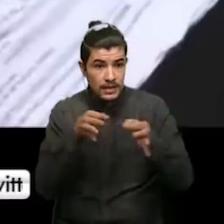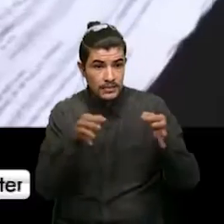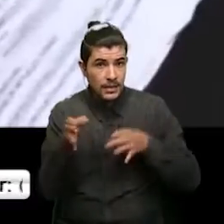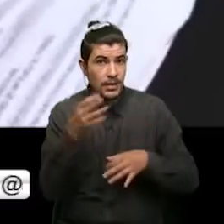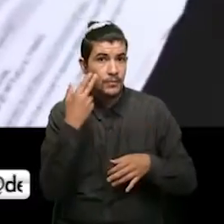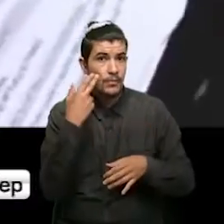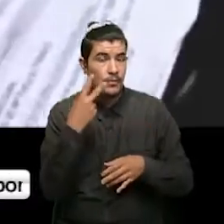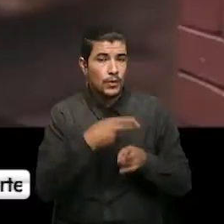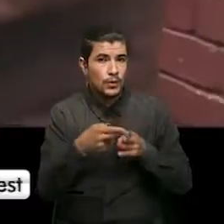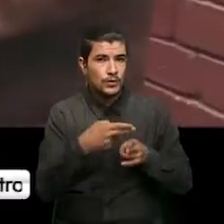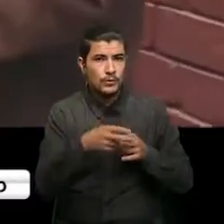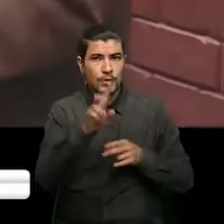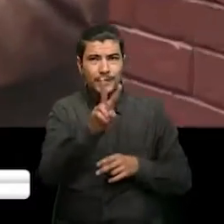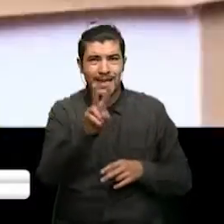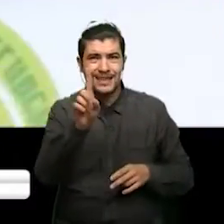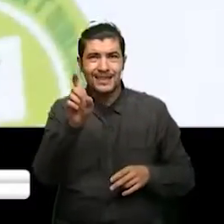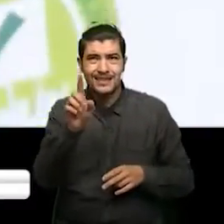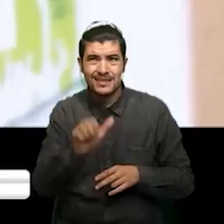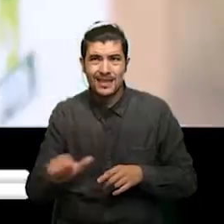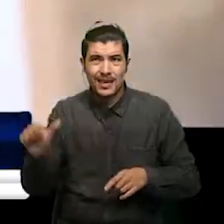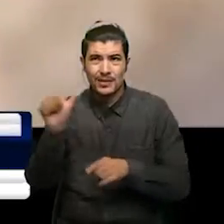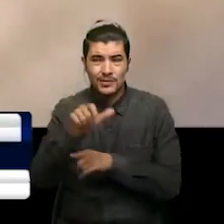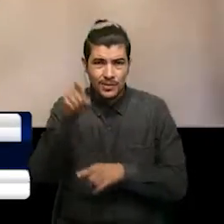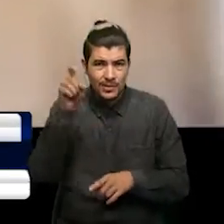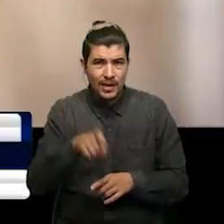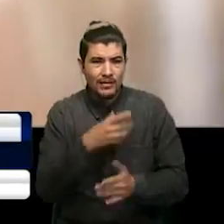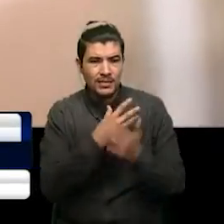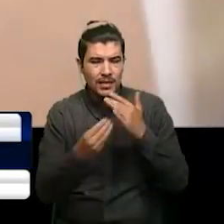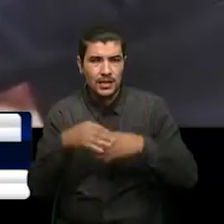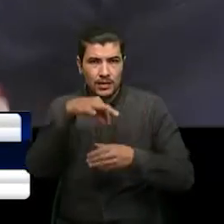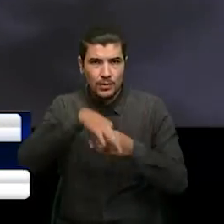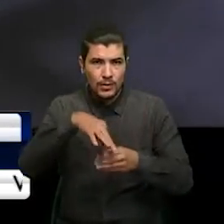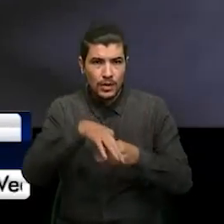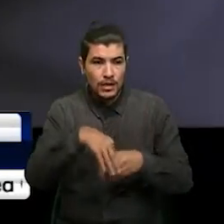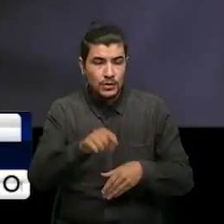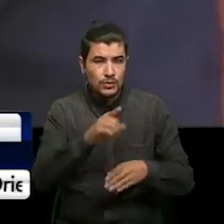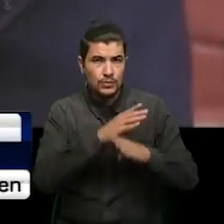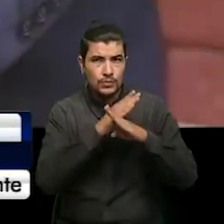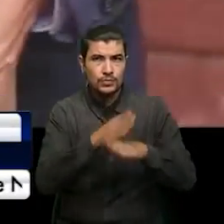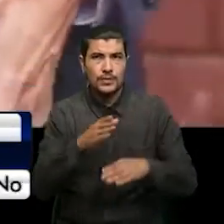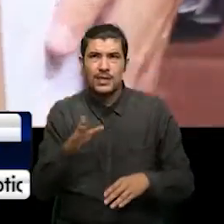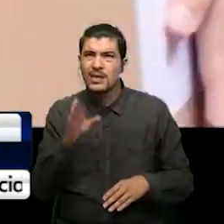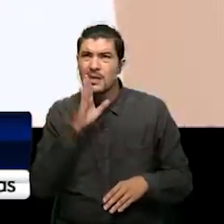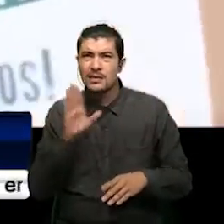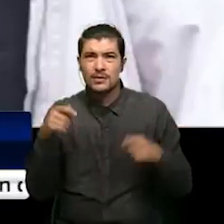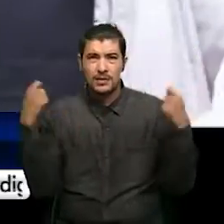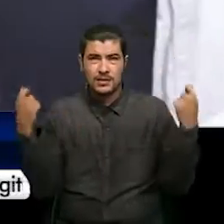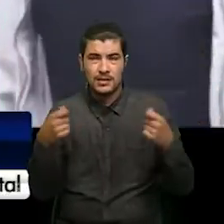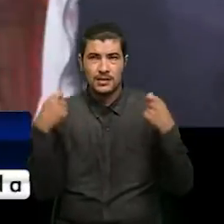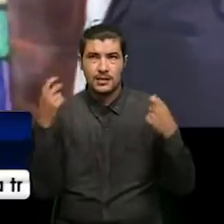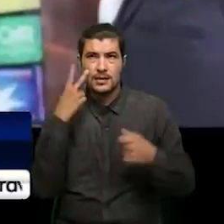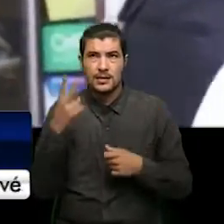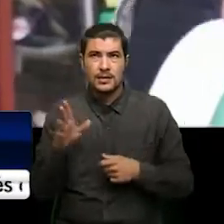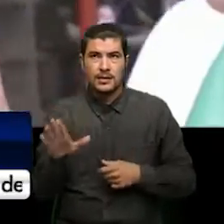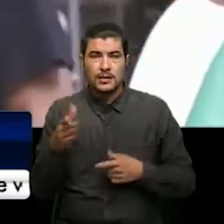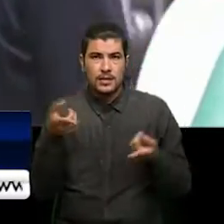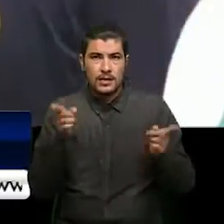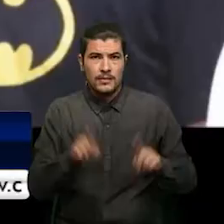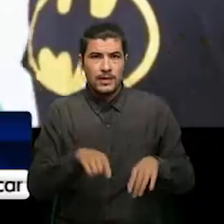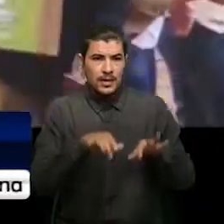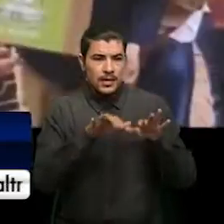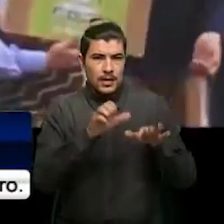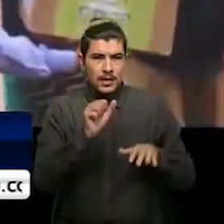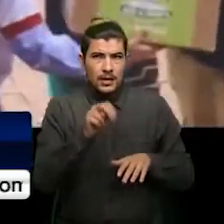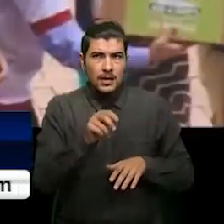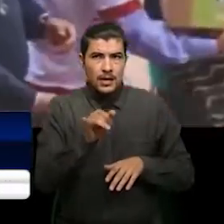el próximo 26 de agosto se vota la consulta anti corrupción promovida por la ex senadora claudia lópez y la senadora